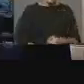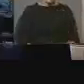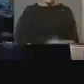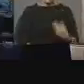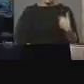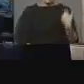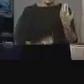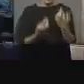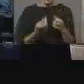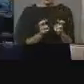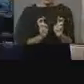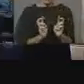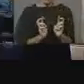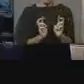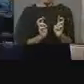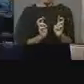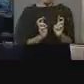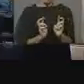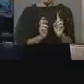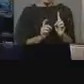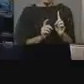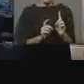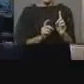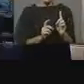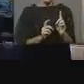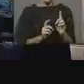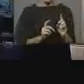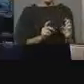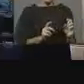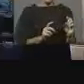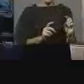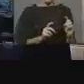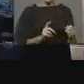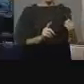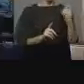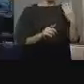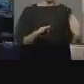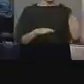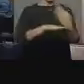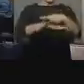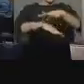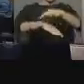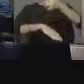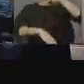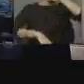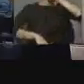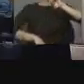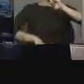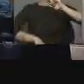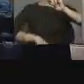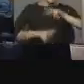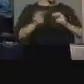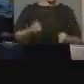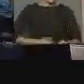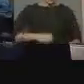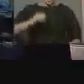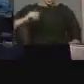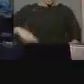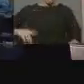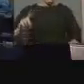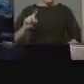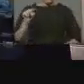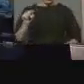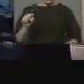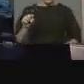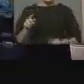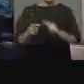demos la oportunidad de no ir a la primera, a la clínica clandestina, a hacerse un aborto. Ese